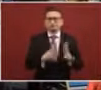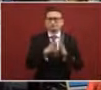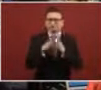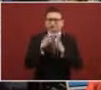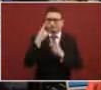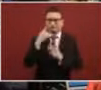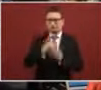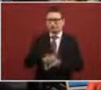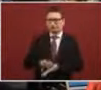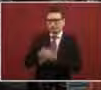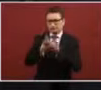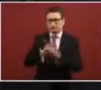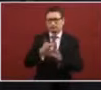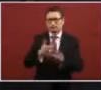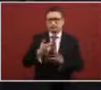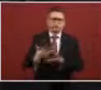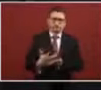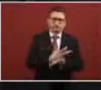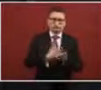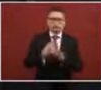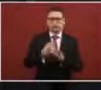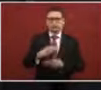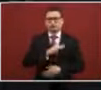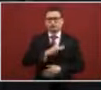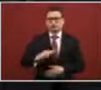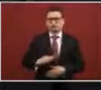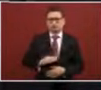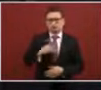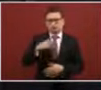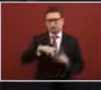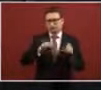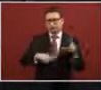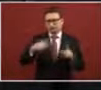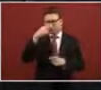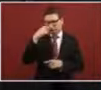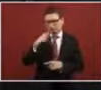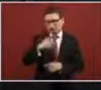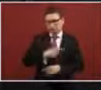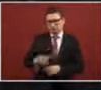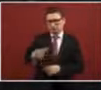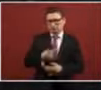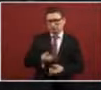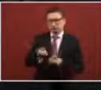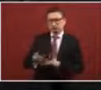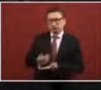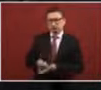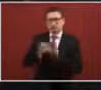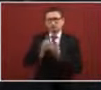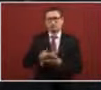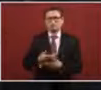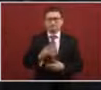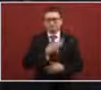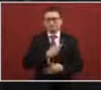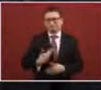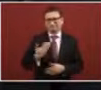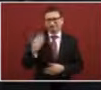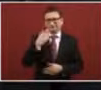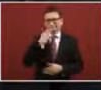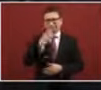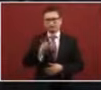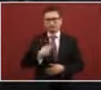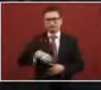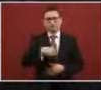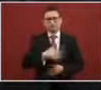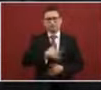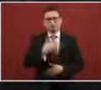iniciativa de poder destinar recursos a los municipios más pobres del país. Nosotros, como decía el señor presidente al inicio,